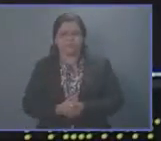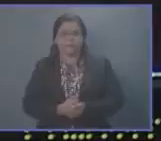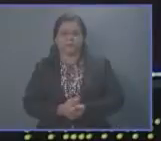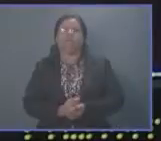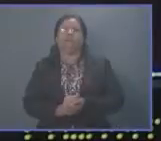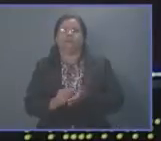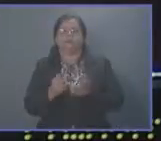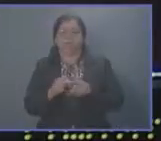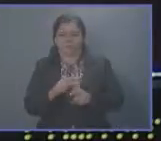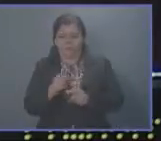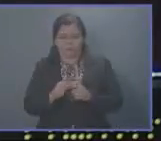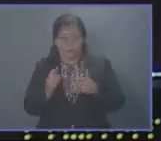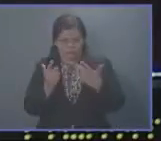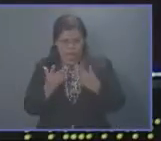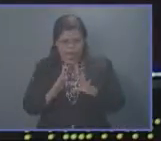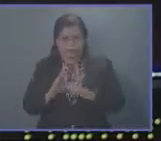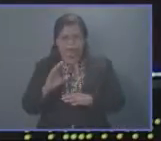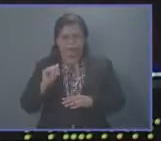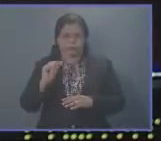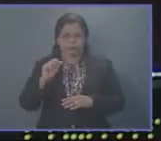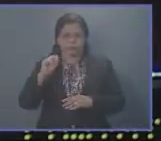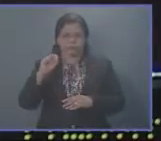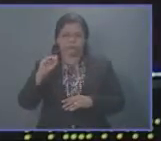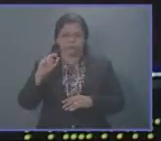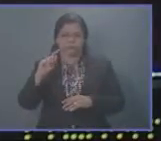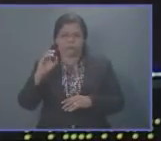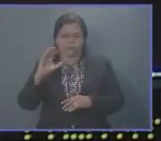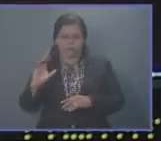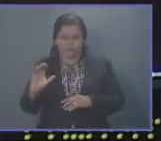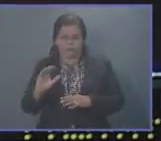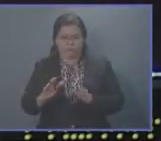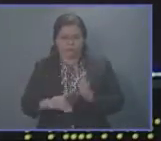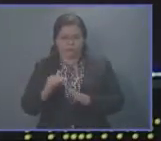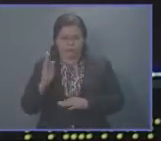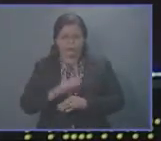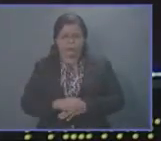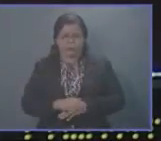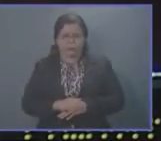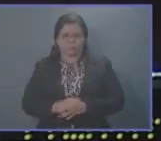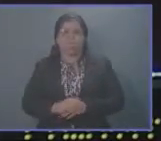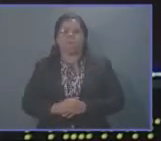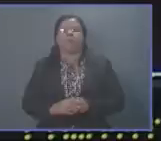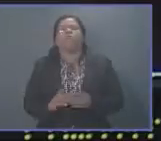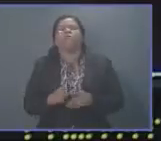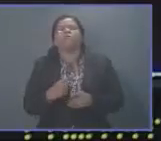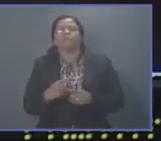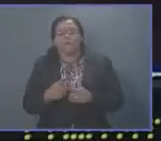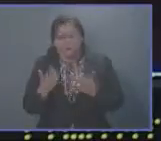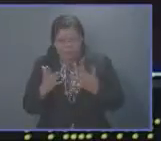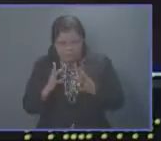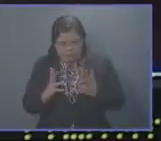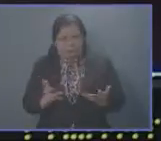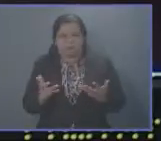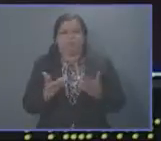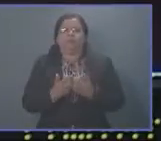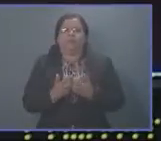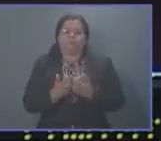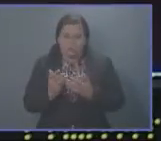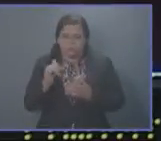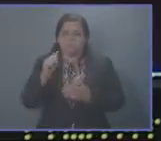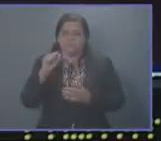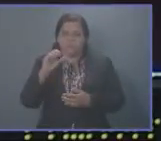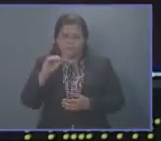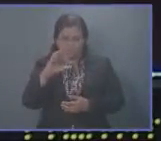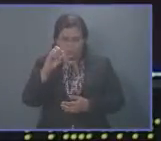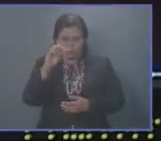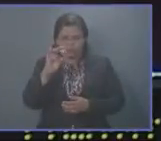Industriales Textiles, ACITEX, Asociación Santaneca de Confeccionistas de la Microempresa, ASACOME,